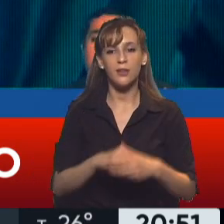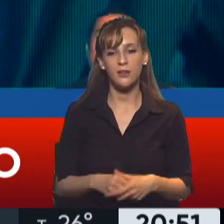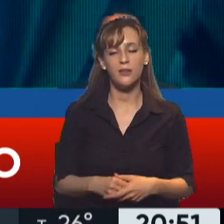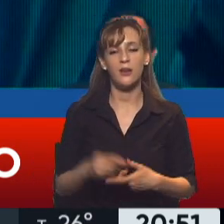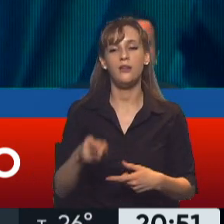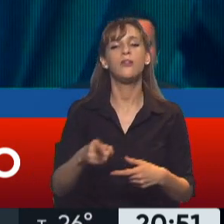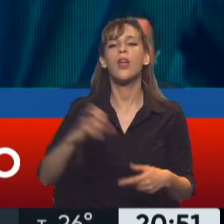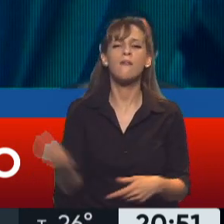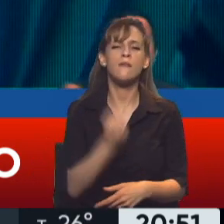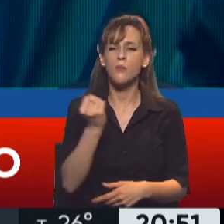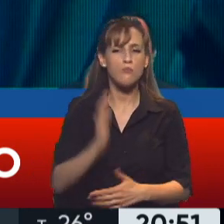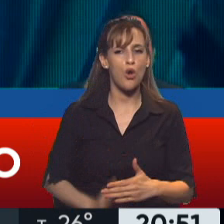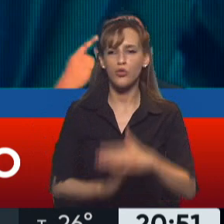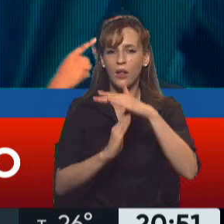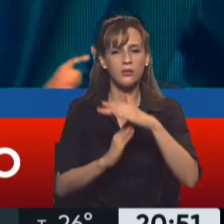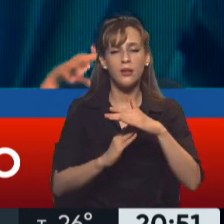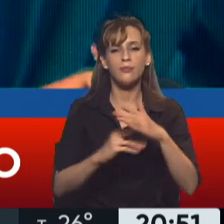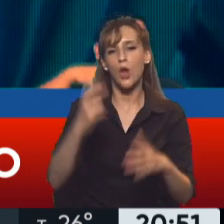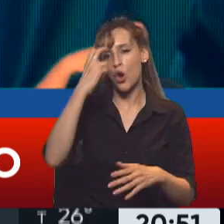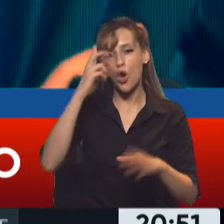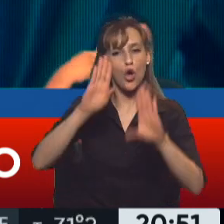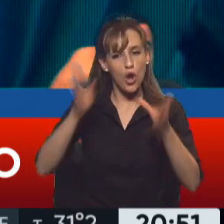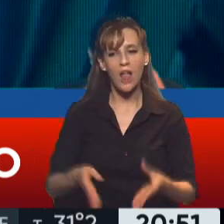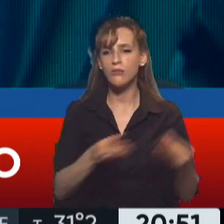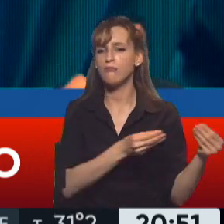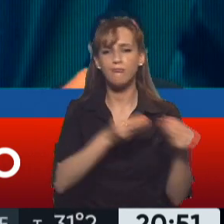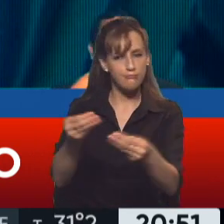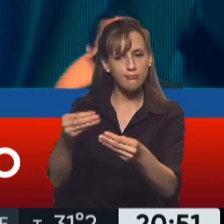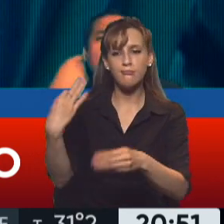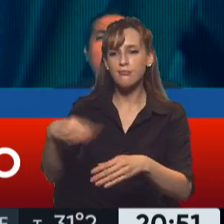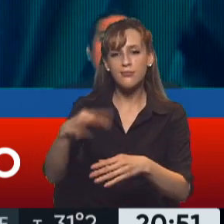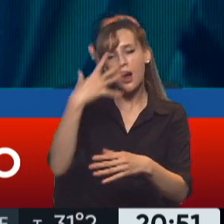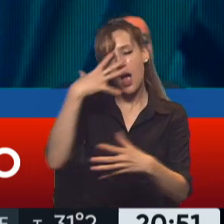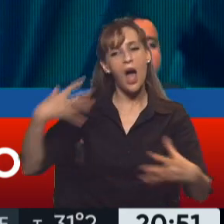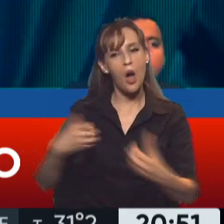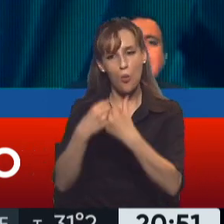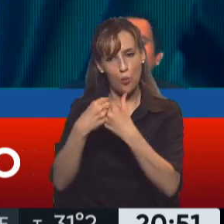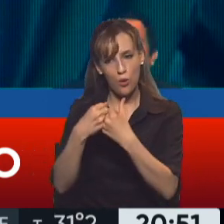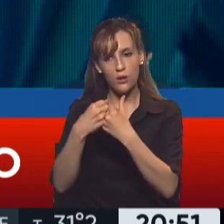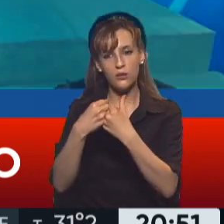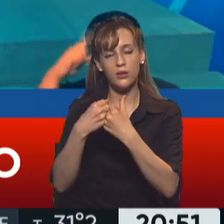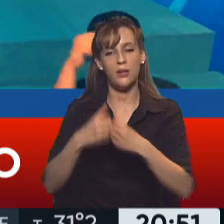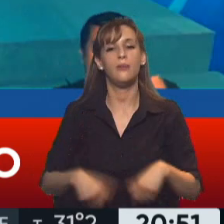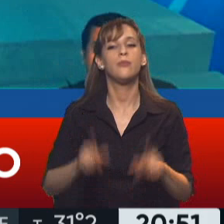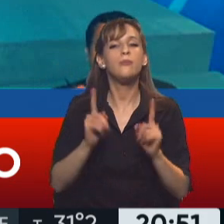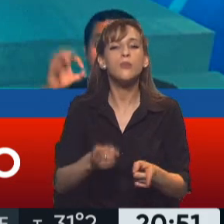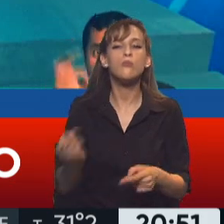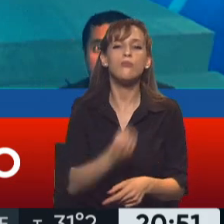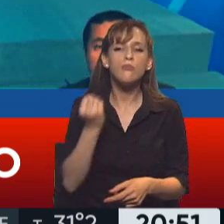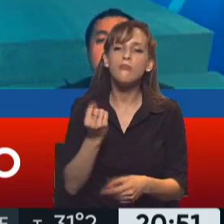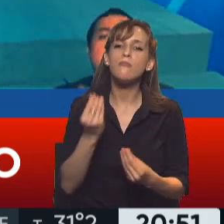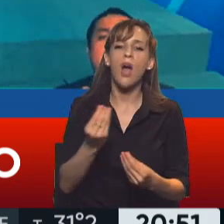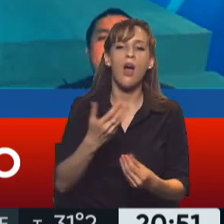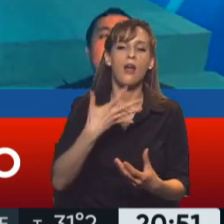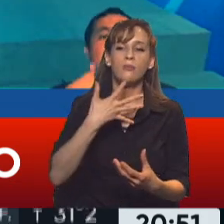indispensable consensuar en el marco del Congreso los acuerdos políticos necesarios para suscribir el entendimiento con